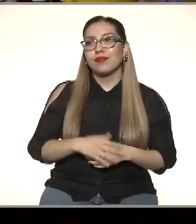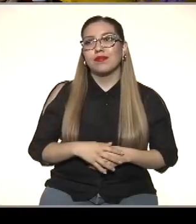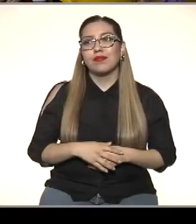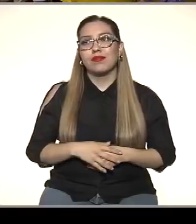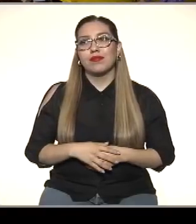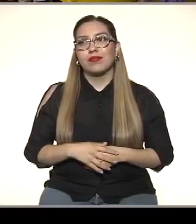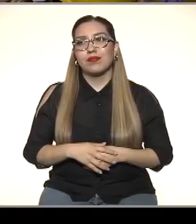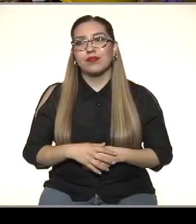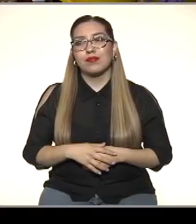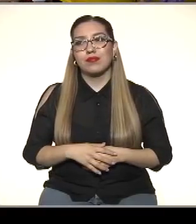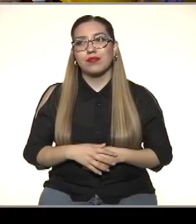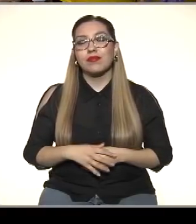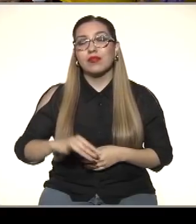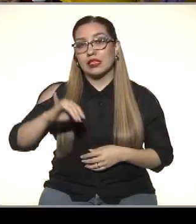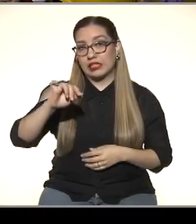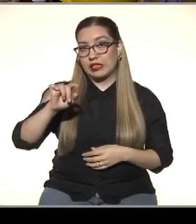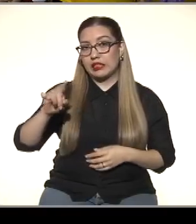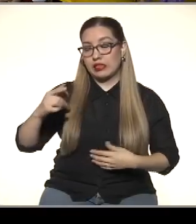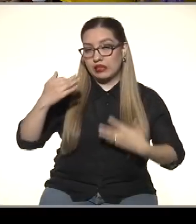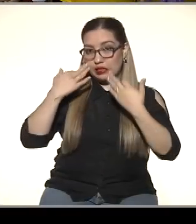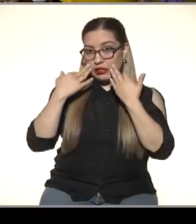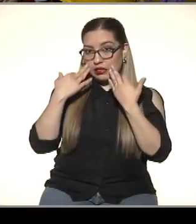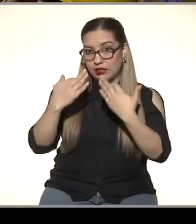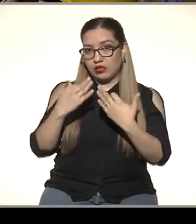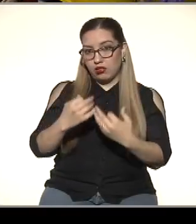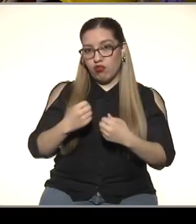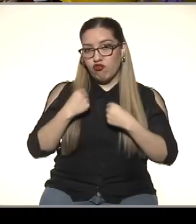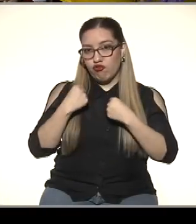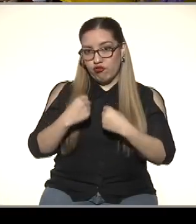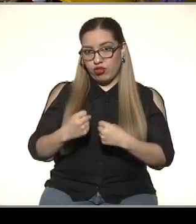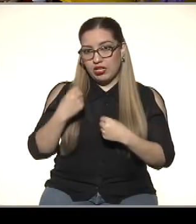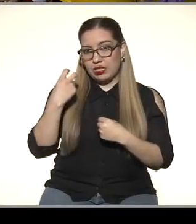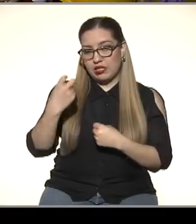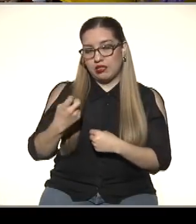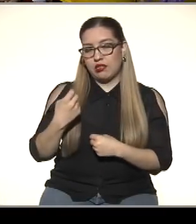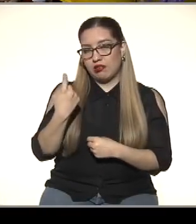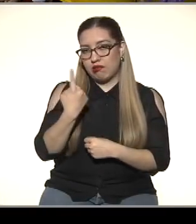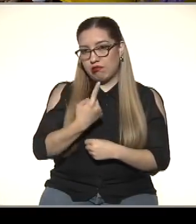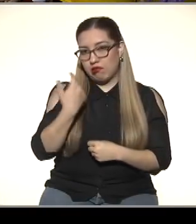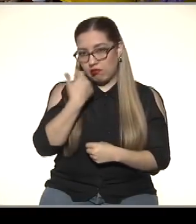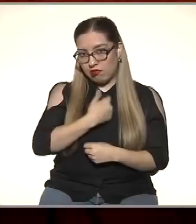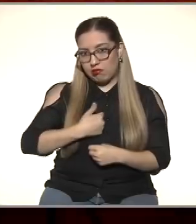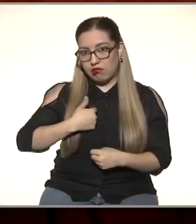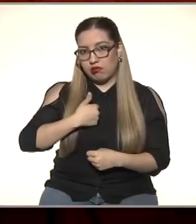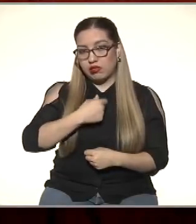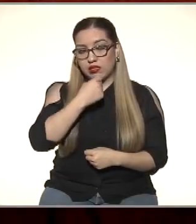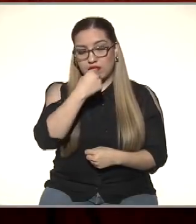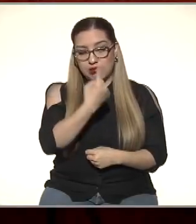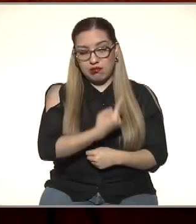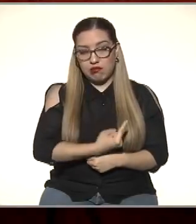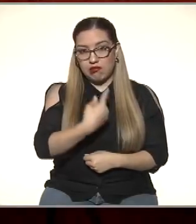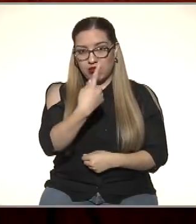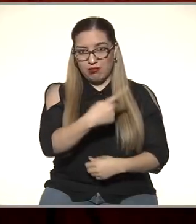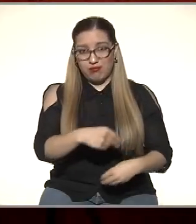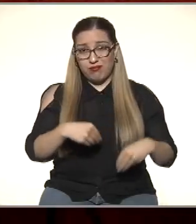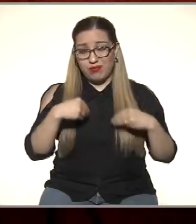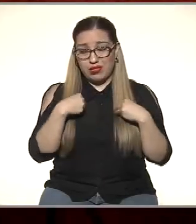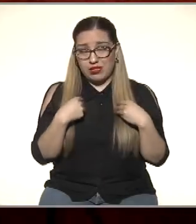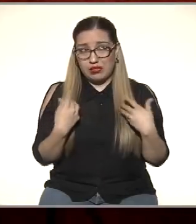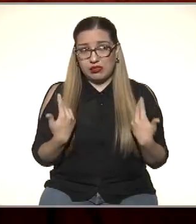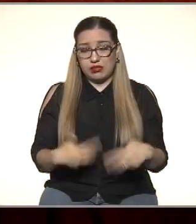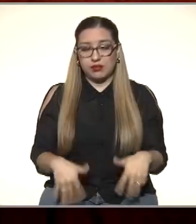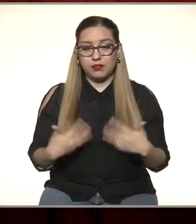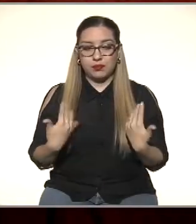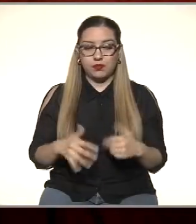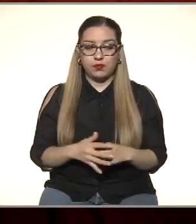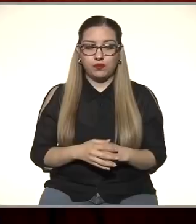mira, sí es un testimonio bastante fuerte también, ¿no? Qué pena lo que vivió la niña, porque ahí creo que, y